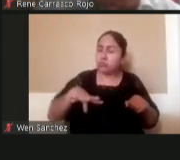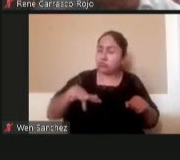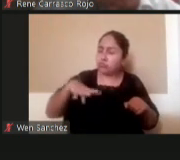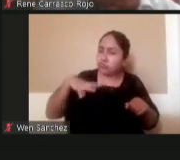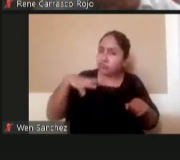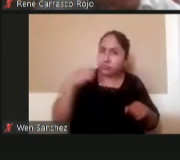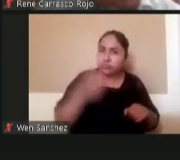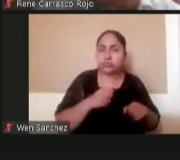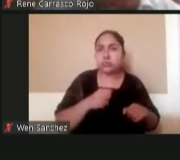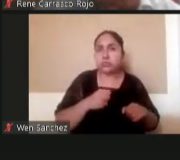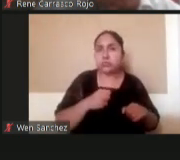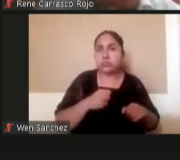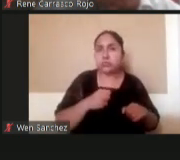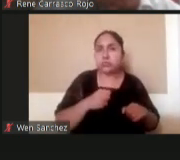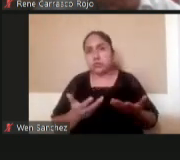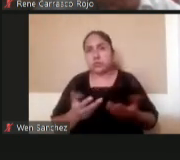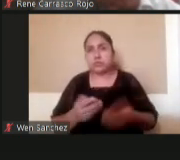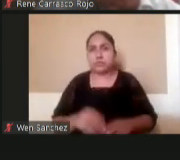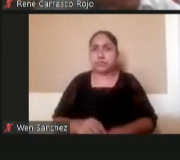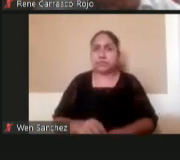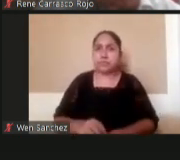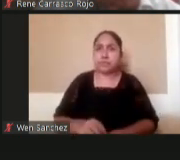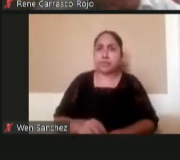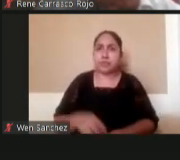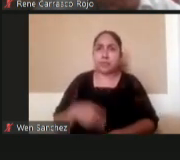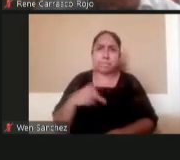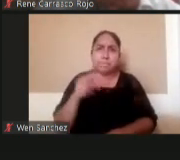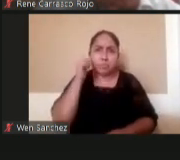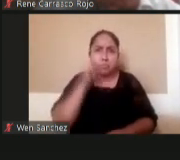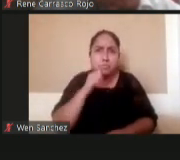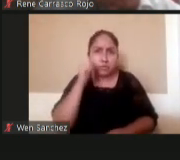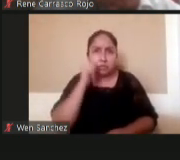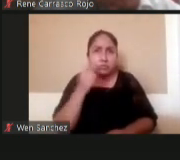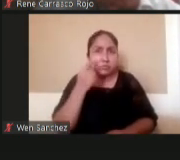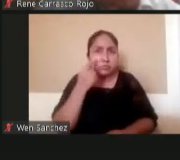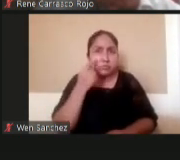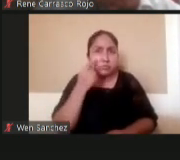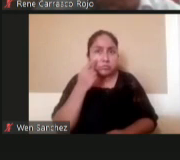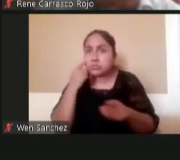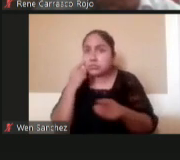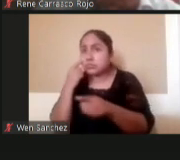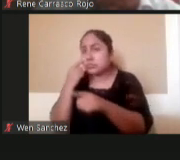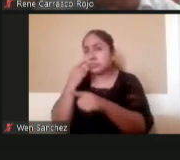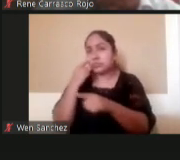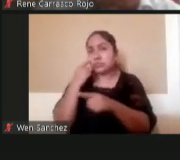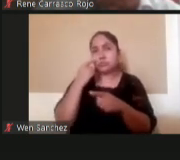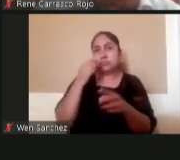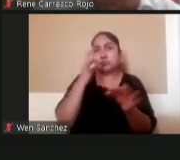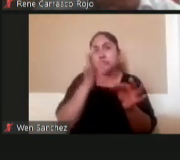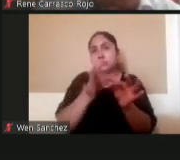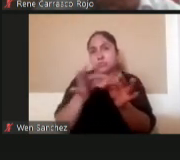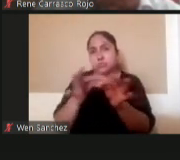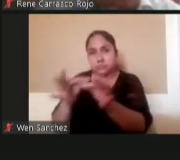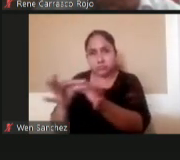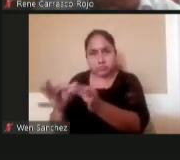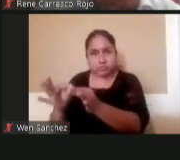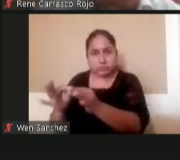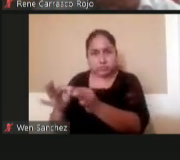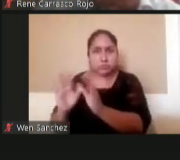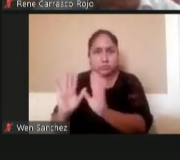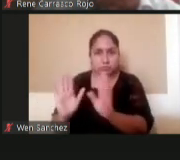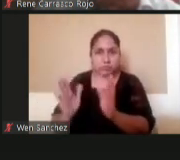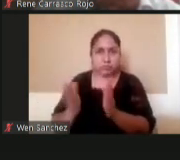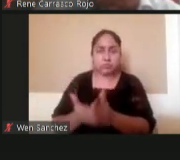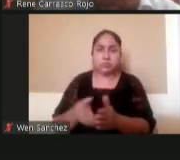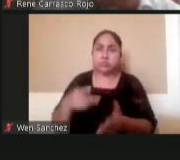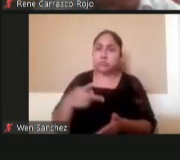del monitoreo que se tiene permanente sobre los recorridos que hacen cada uno de los camiones. Pero